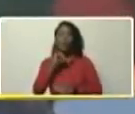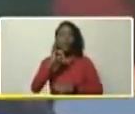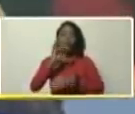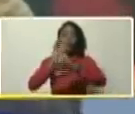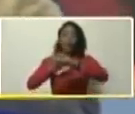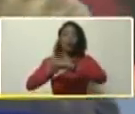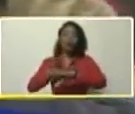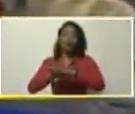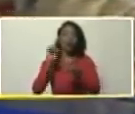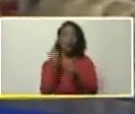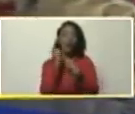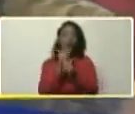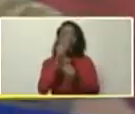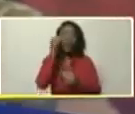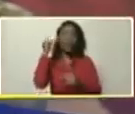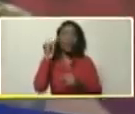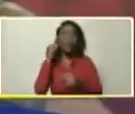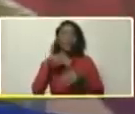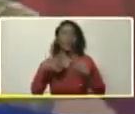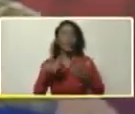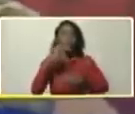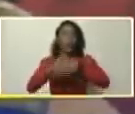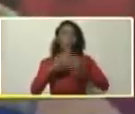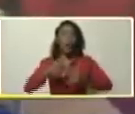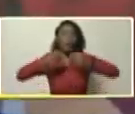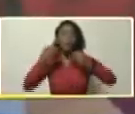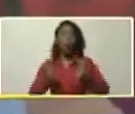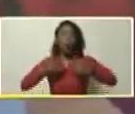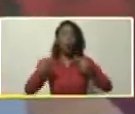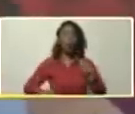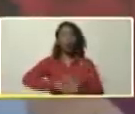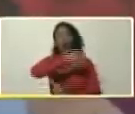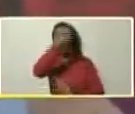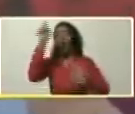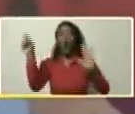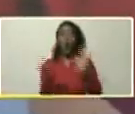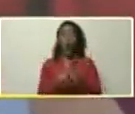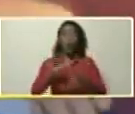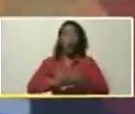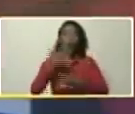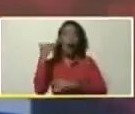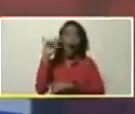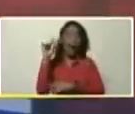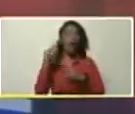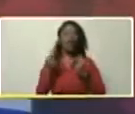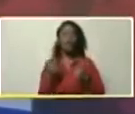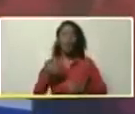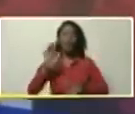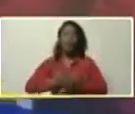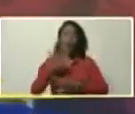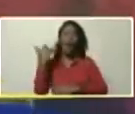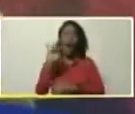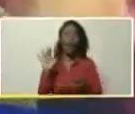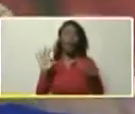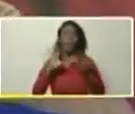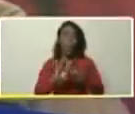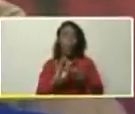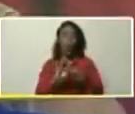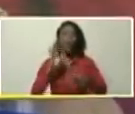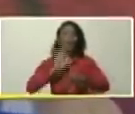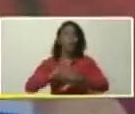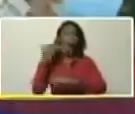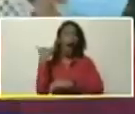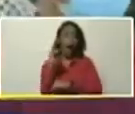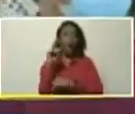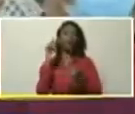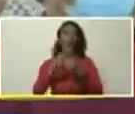los trabajadores, a las trabajadoras, que se va a reactivar plenamente, porque tenemos los recursos, porque tenemos las alianzas, porque tenemos